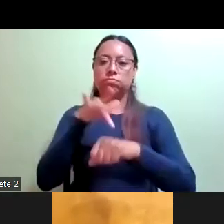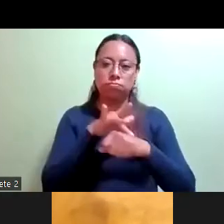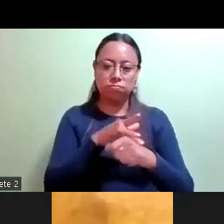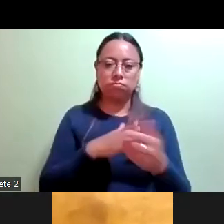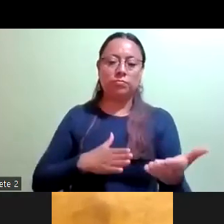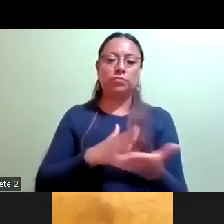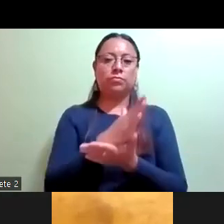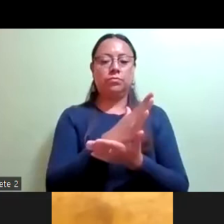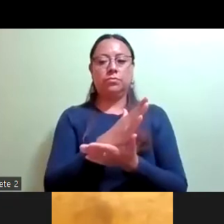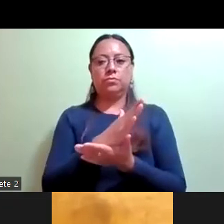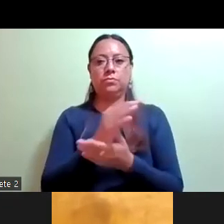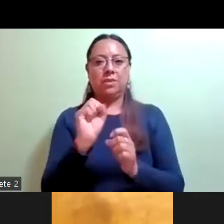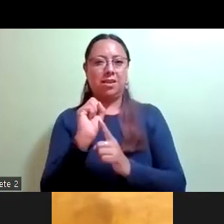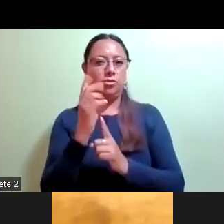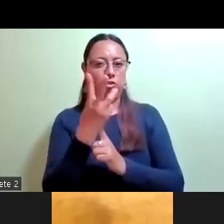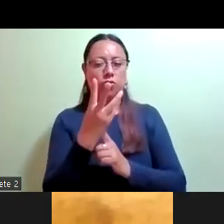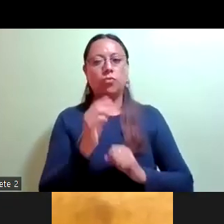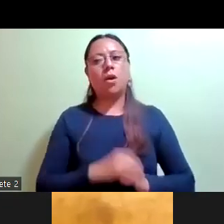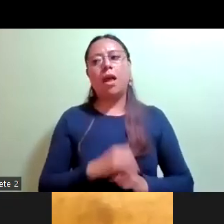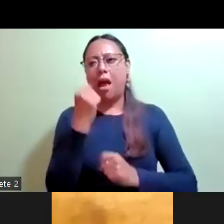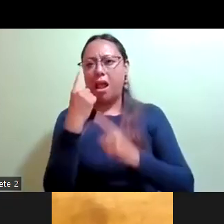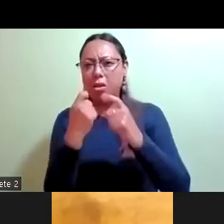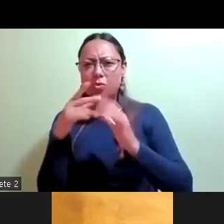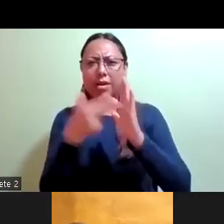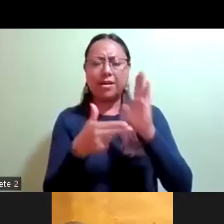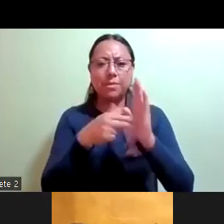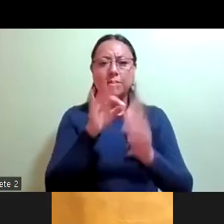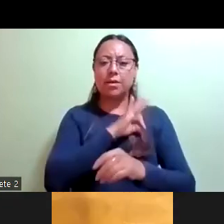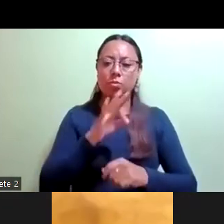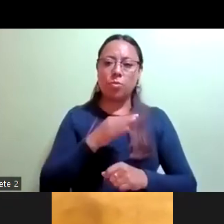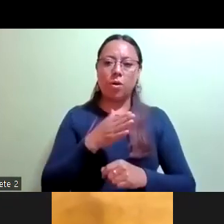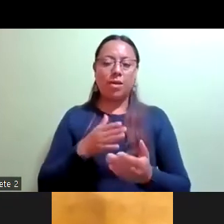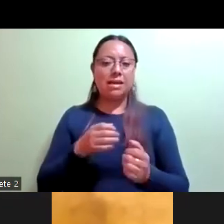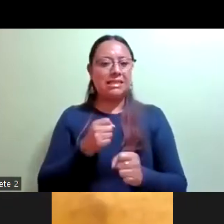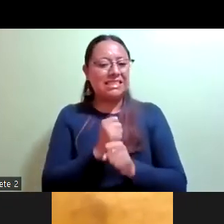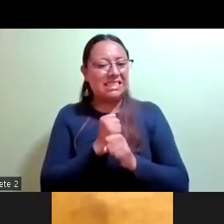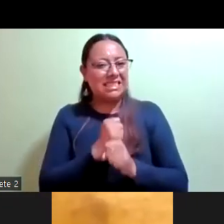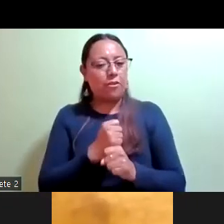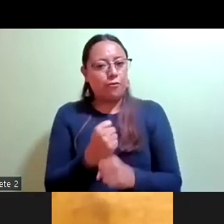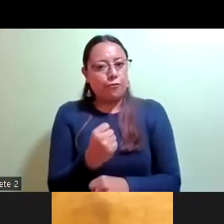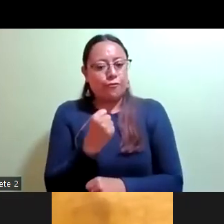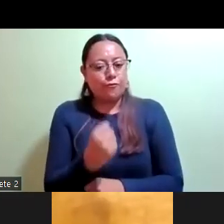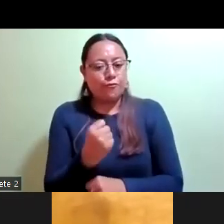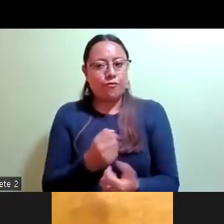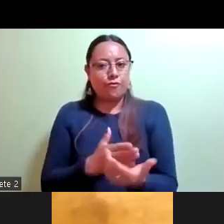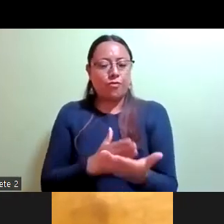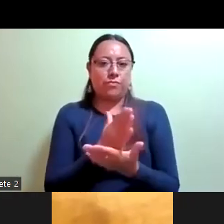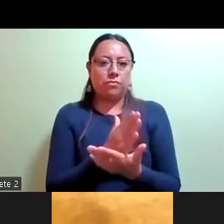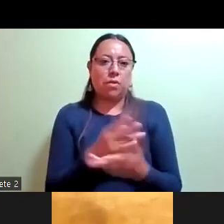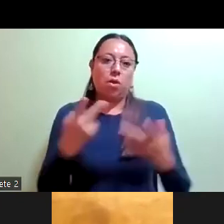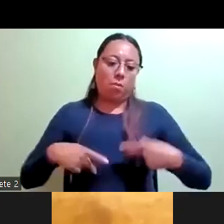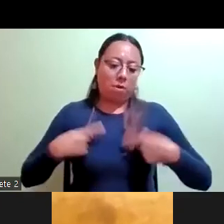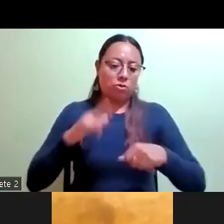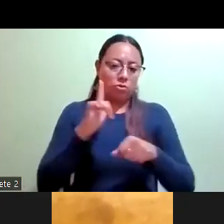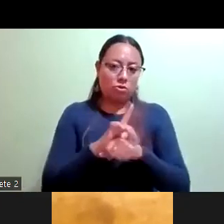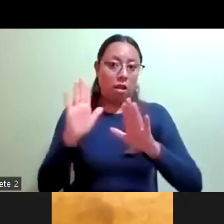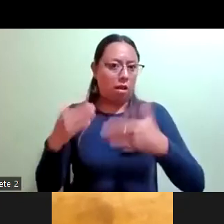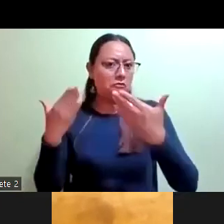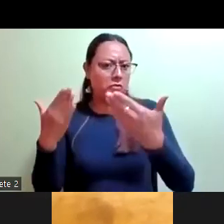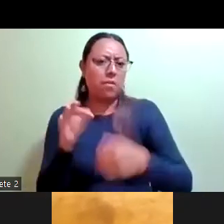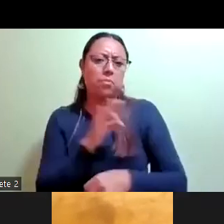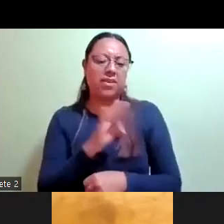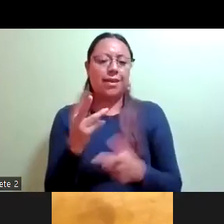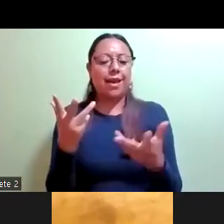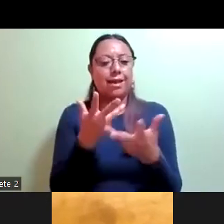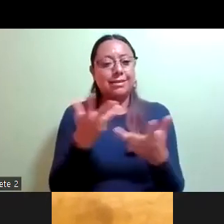force el acceso y esto debe ser mediante personal externo, como bien mencionan.